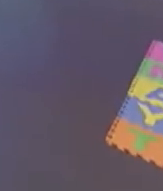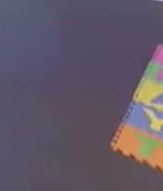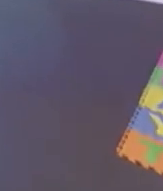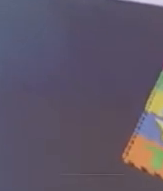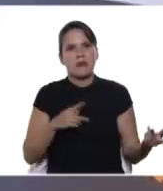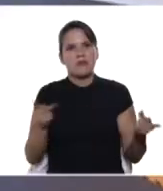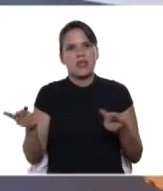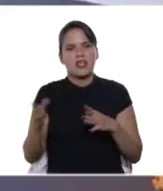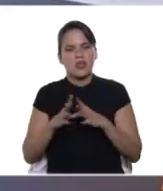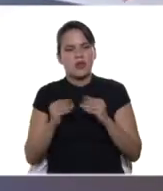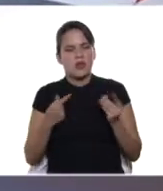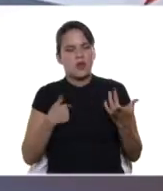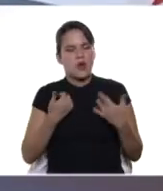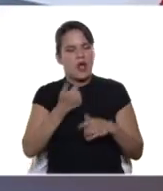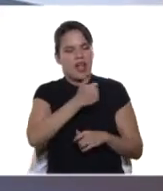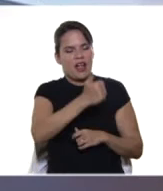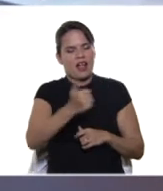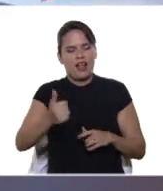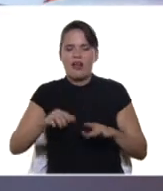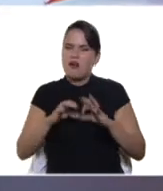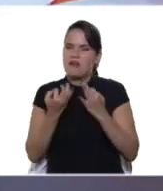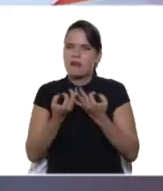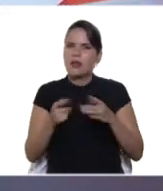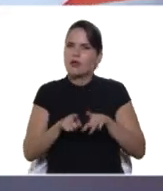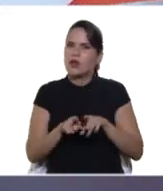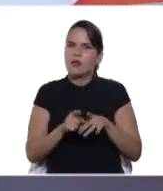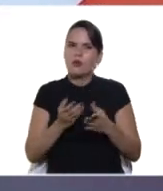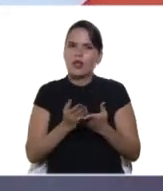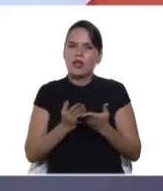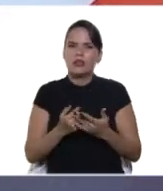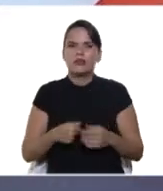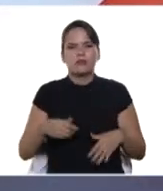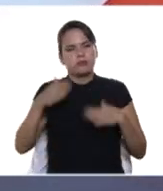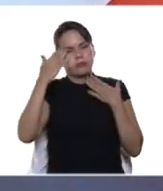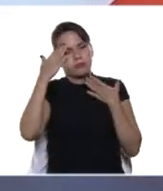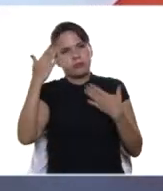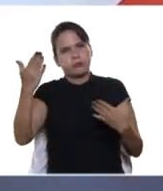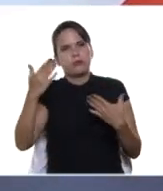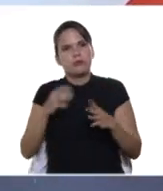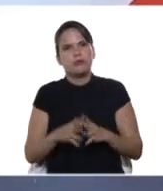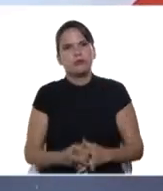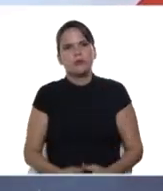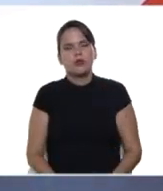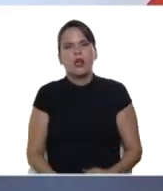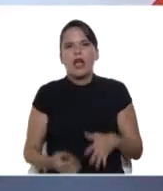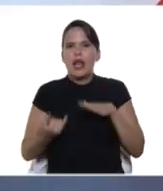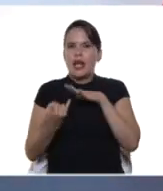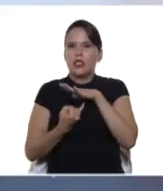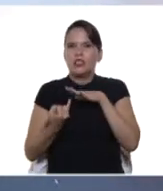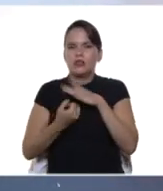Bienvenida a toda la audiencia del programa Cada Familia una Escuela. Un cordial saludo a las instituciones educativas a nivel